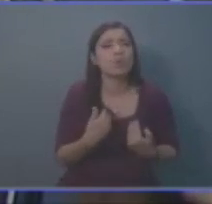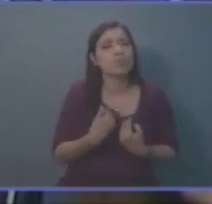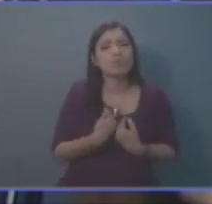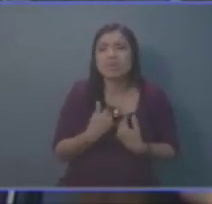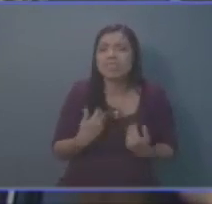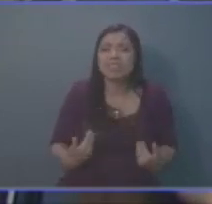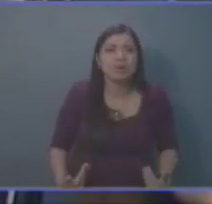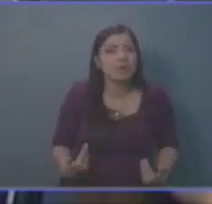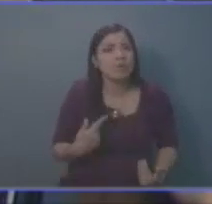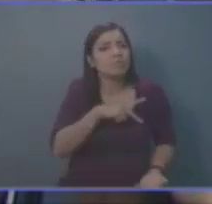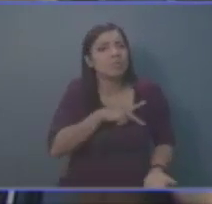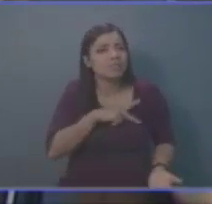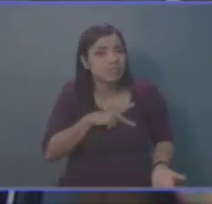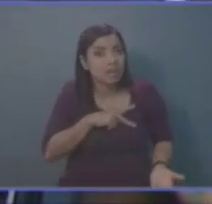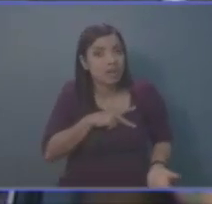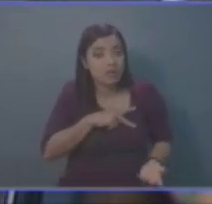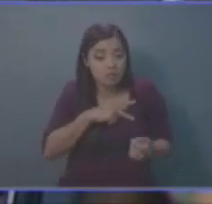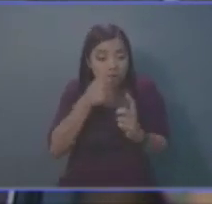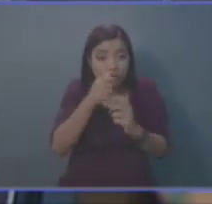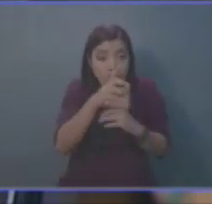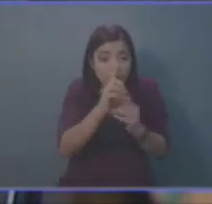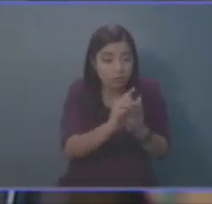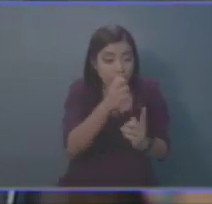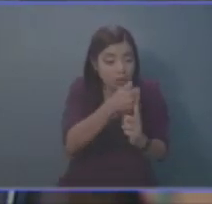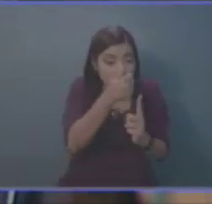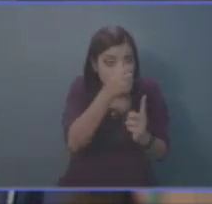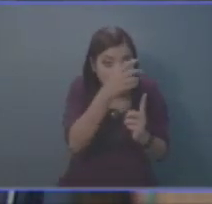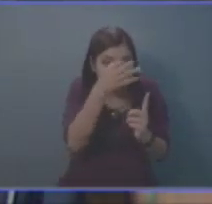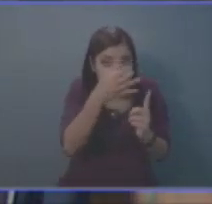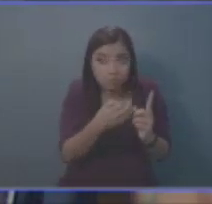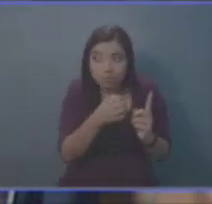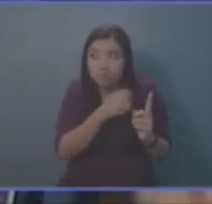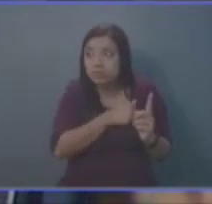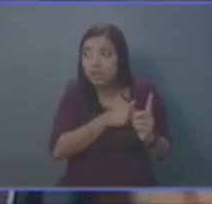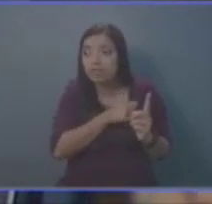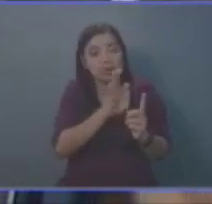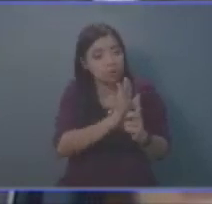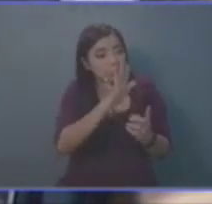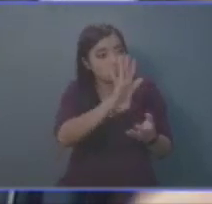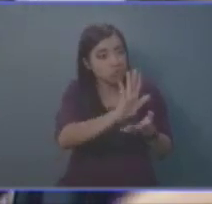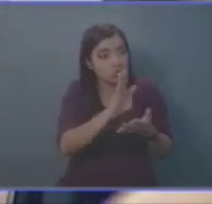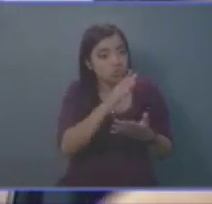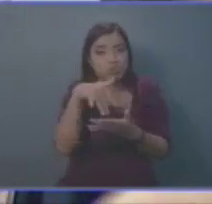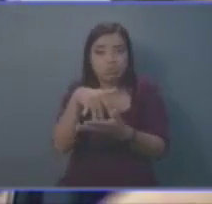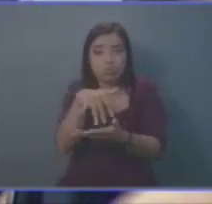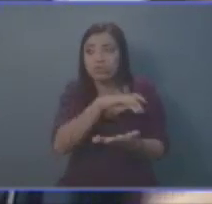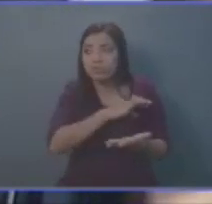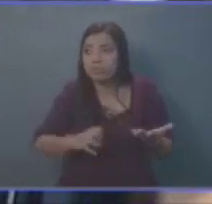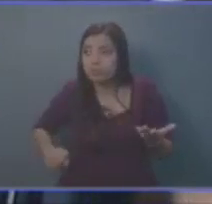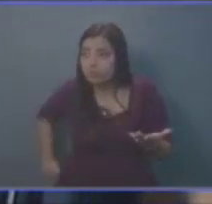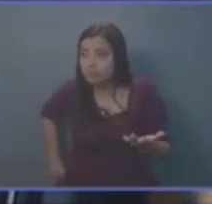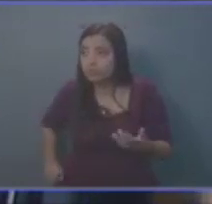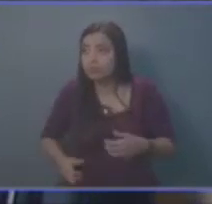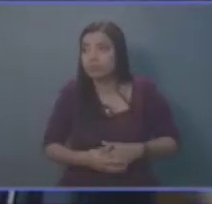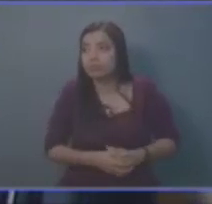y no conmigo, fueron responsables con ellos mismos, con su independencia, con sus electores y con el pueblo salvadoreño.